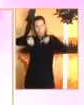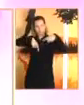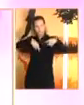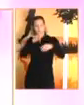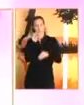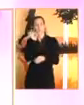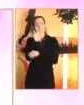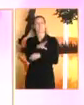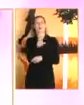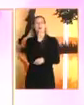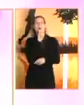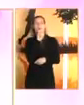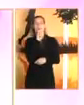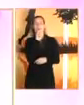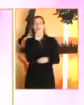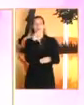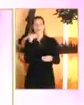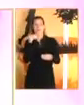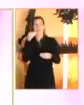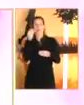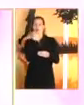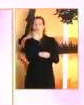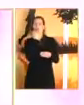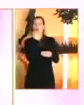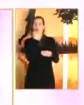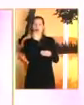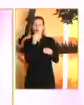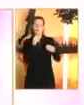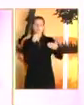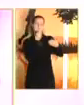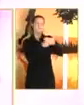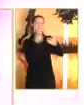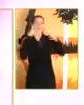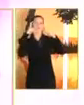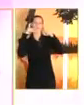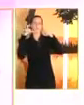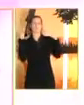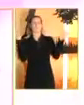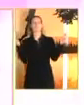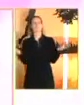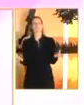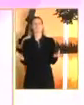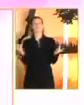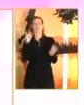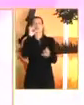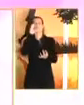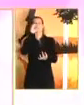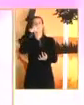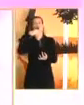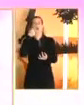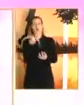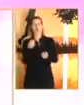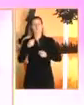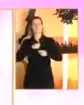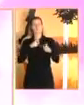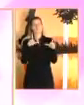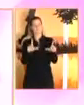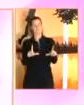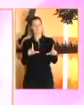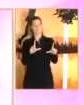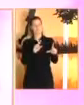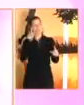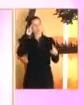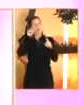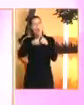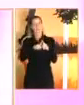con posturas de yoga para calmar los nervios de los iracundos contraventores. Los oficiales de la vialidad